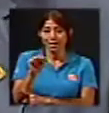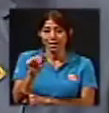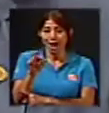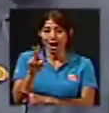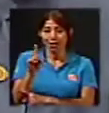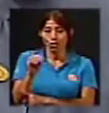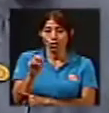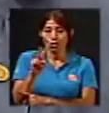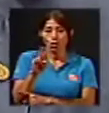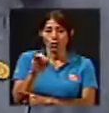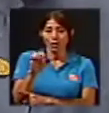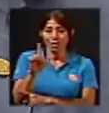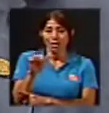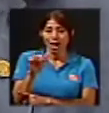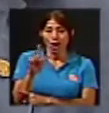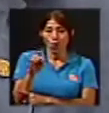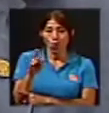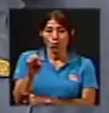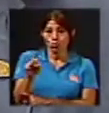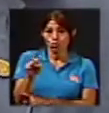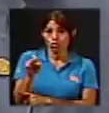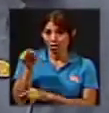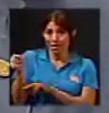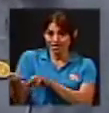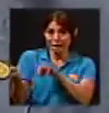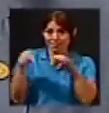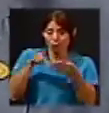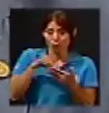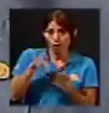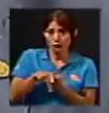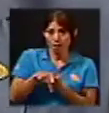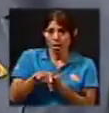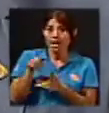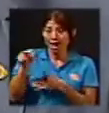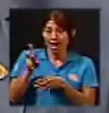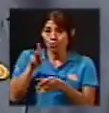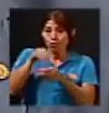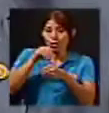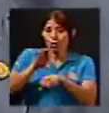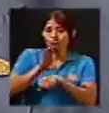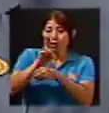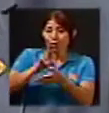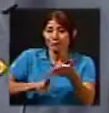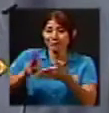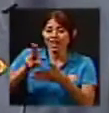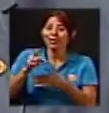veces y miembro del Consejo Universitario, decía de que ellos siempre han tenido, digamos, la eficiencia